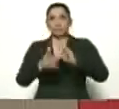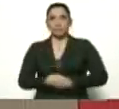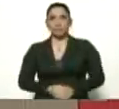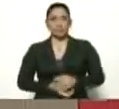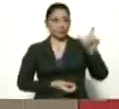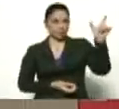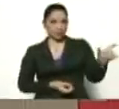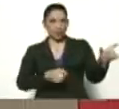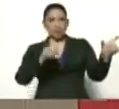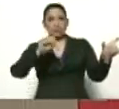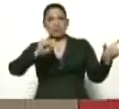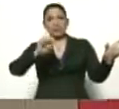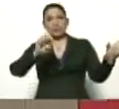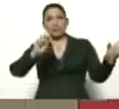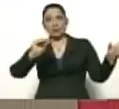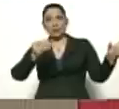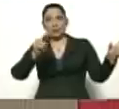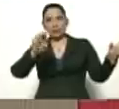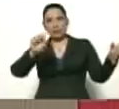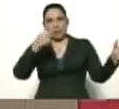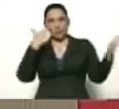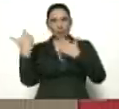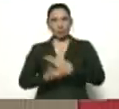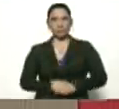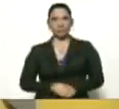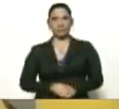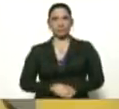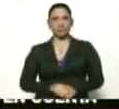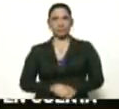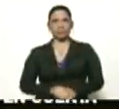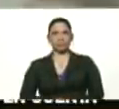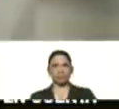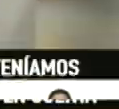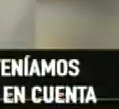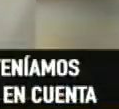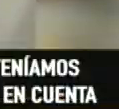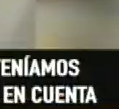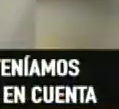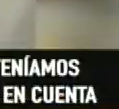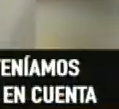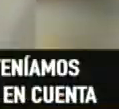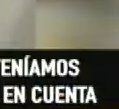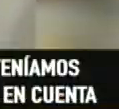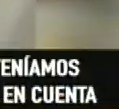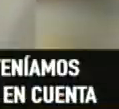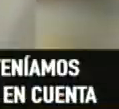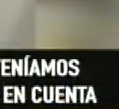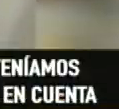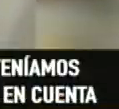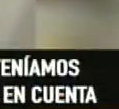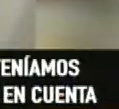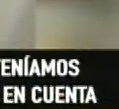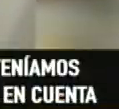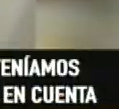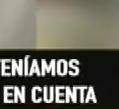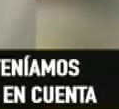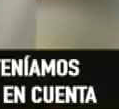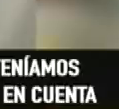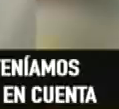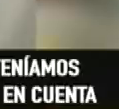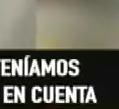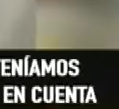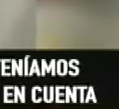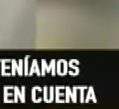señor se que te amo y no por favor con referentes ciudadanos y holanda teníamos